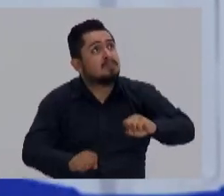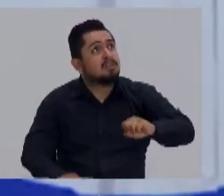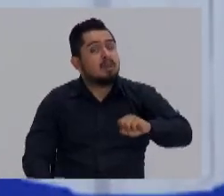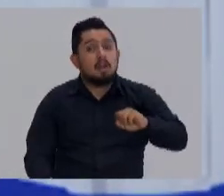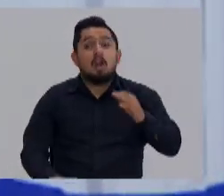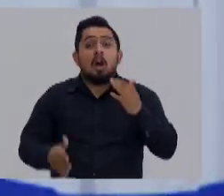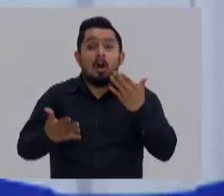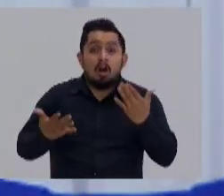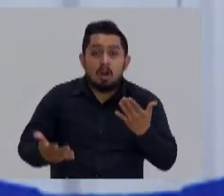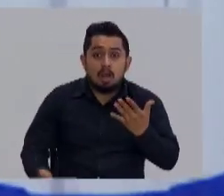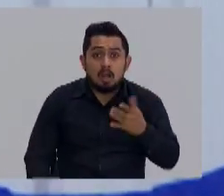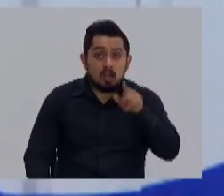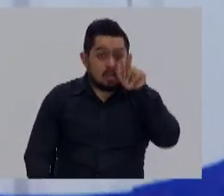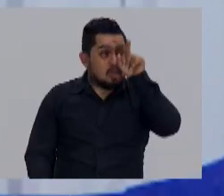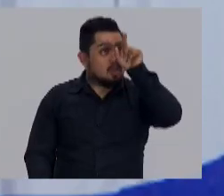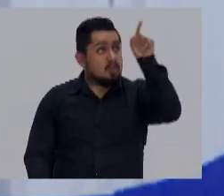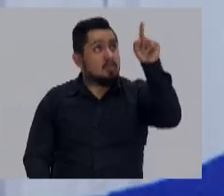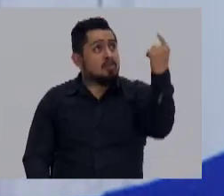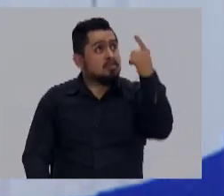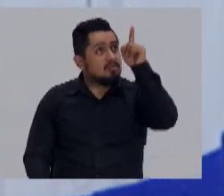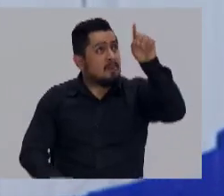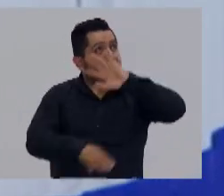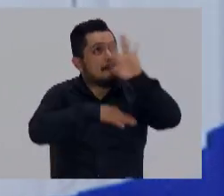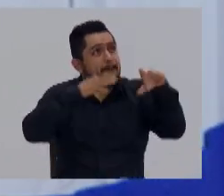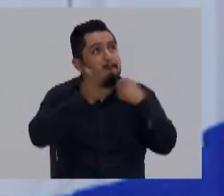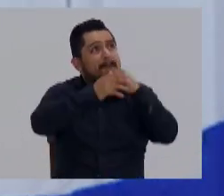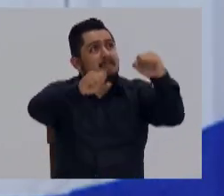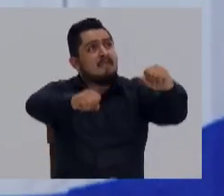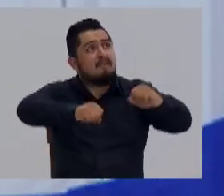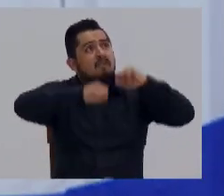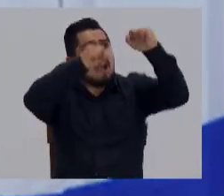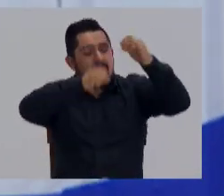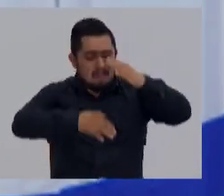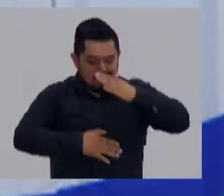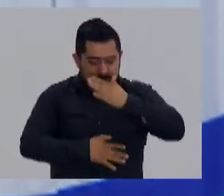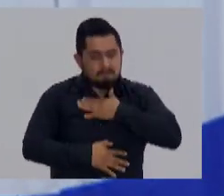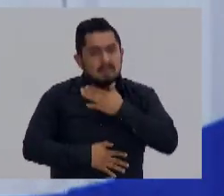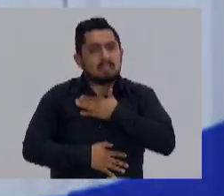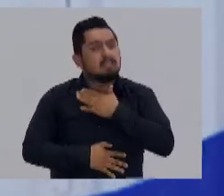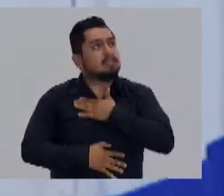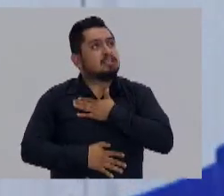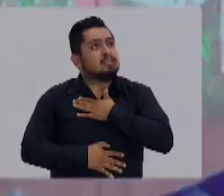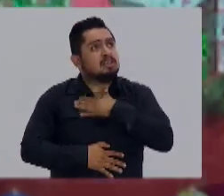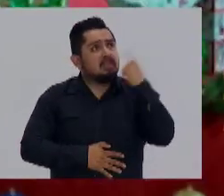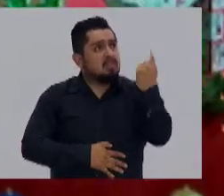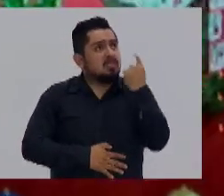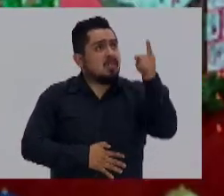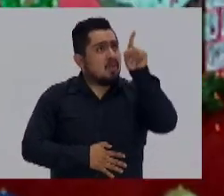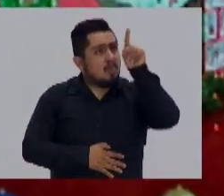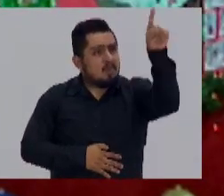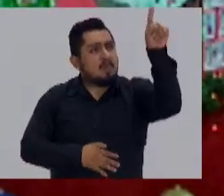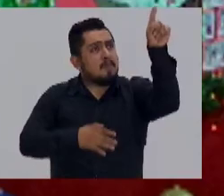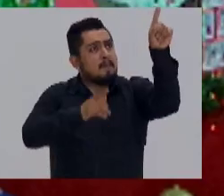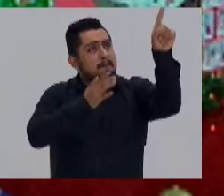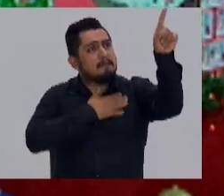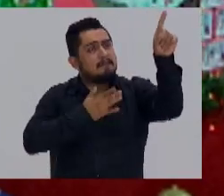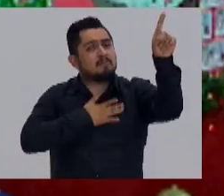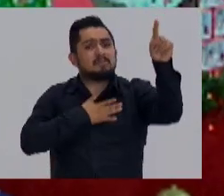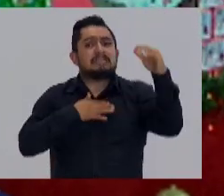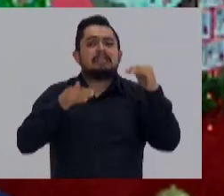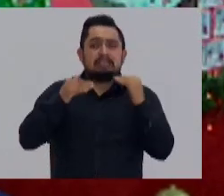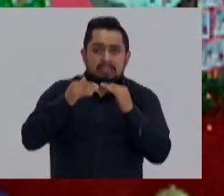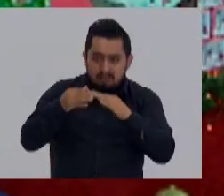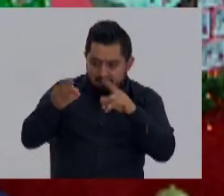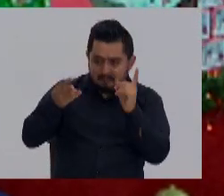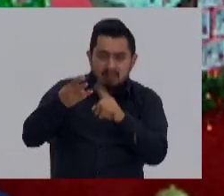qué? Porque tú eres el todo para mí, porque eres mi único Dios. Ah, hubo otro que también